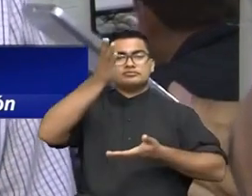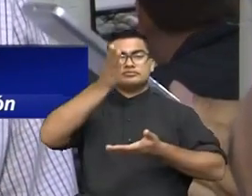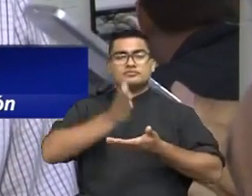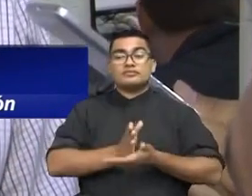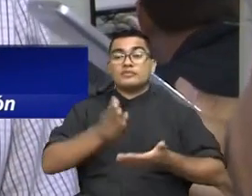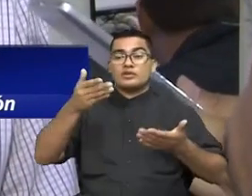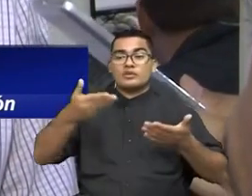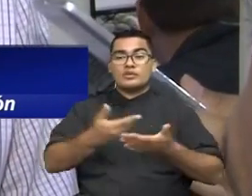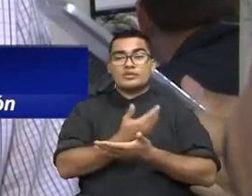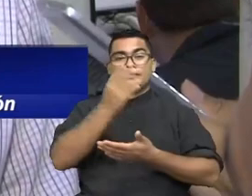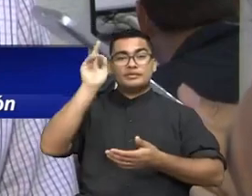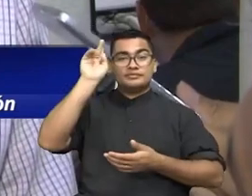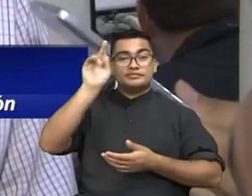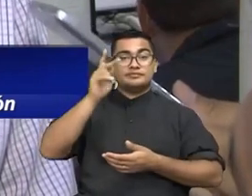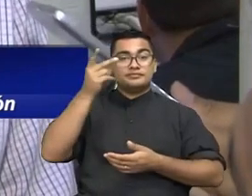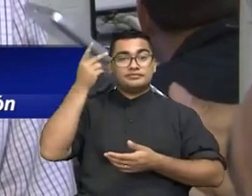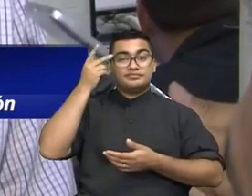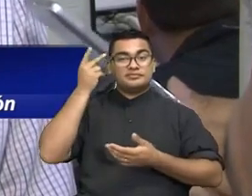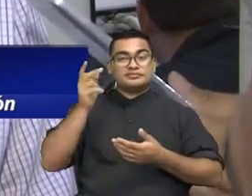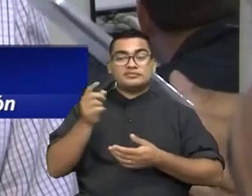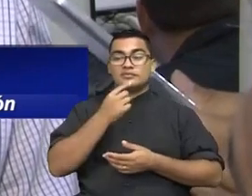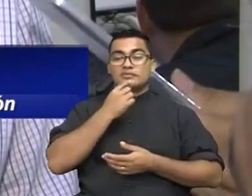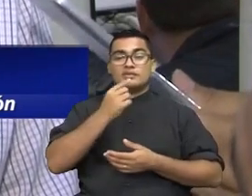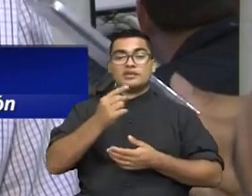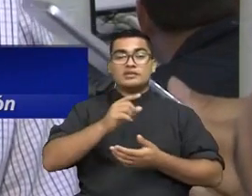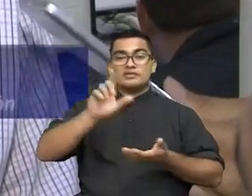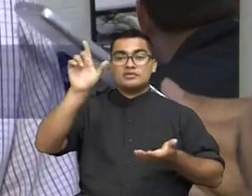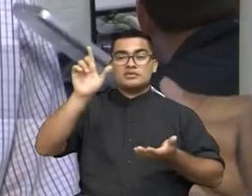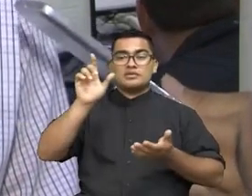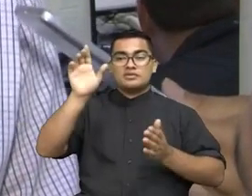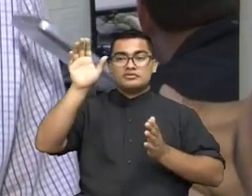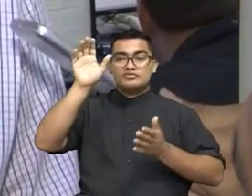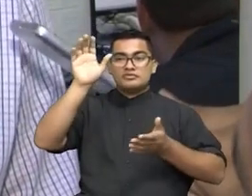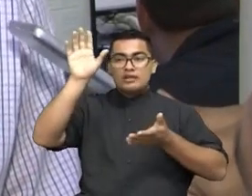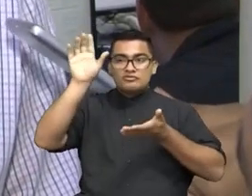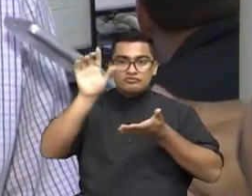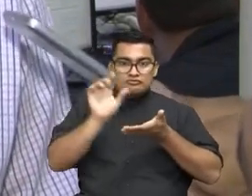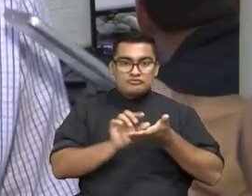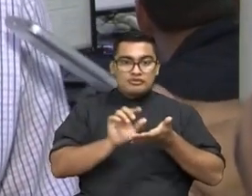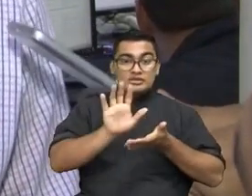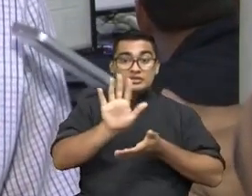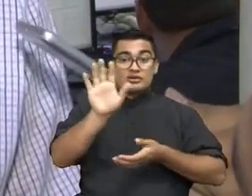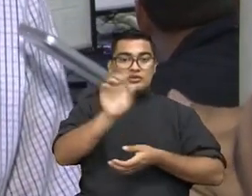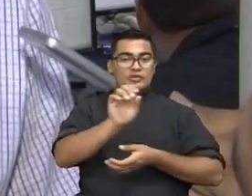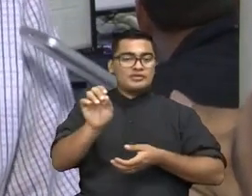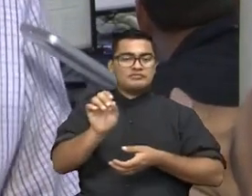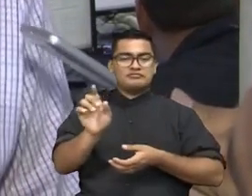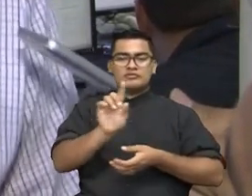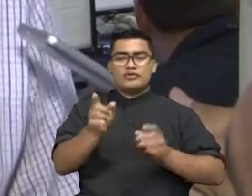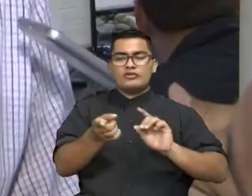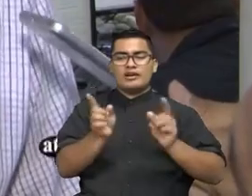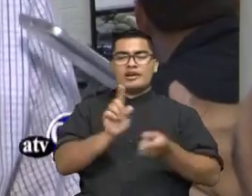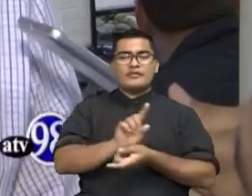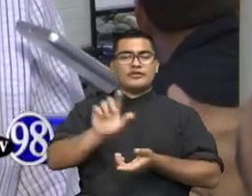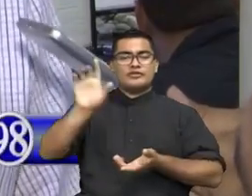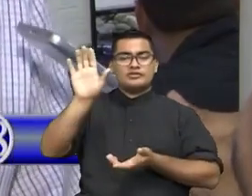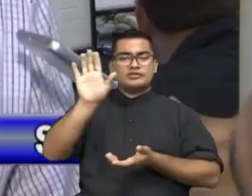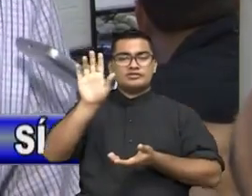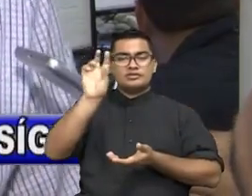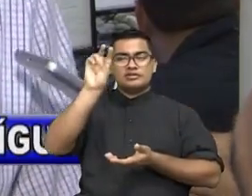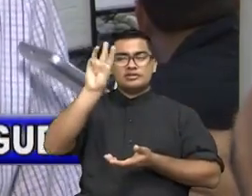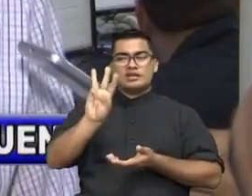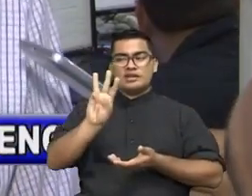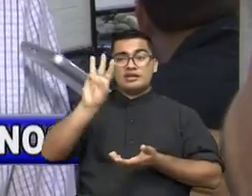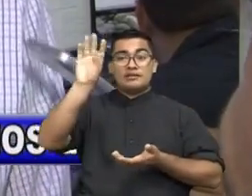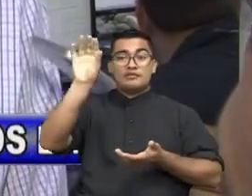otra política, que es no devaluarlo el 5%, sino un 3%. Y esto tiene un impacto en todos